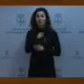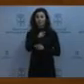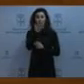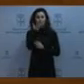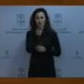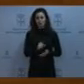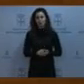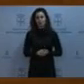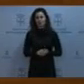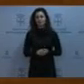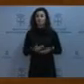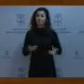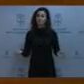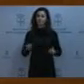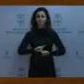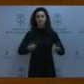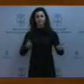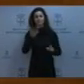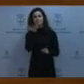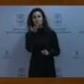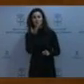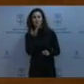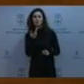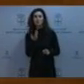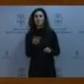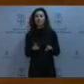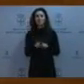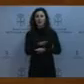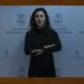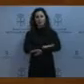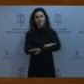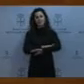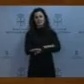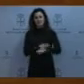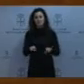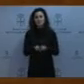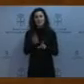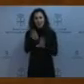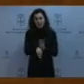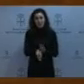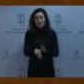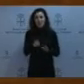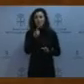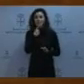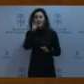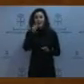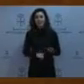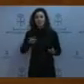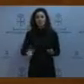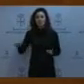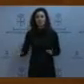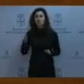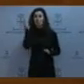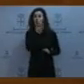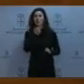gusta. Y, desde luego, que tampoco les gusta que esa administración meticona les diga a los niños a qué